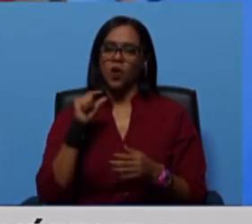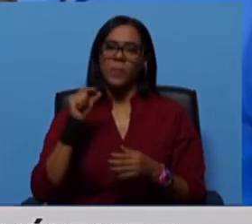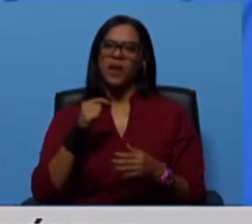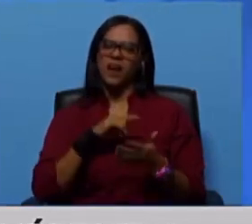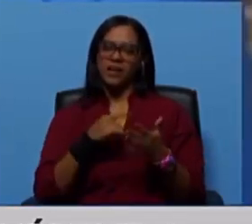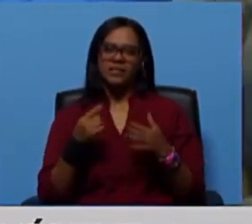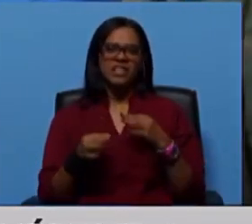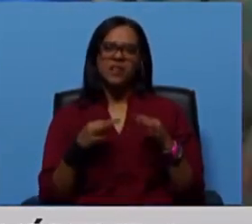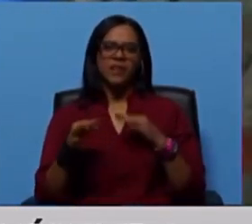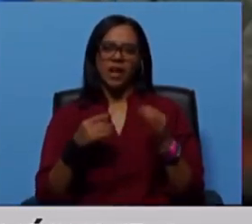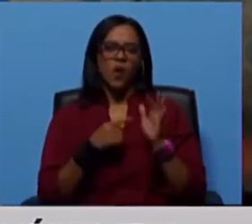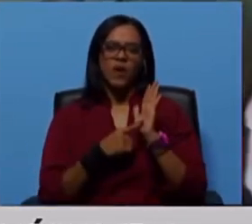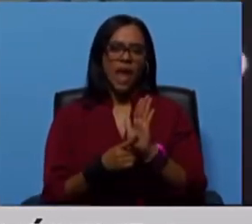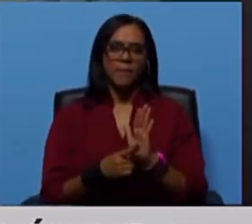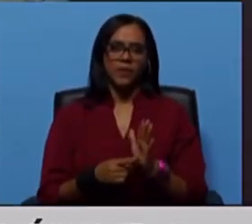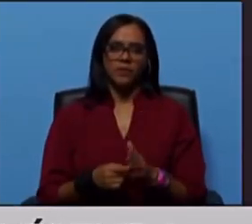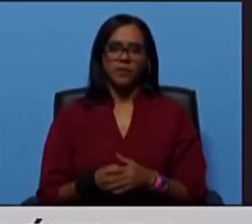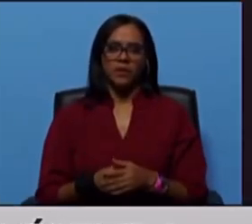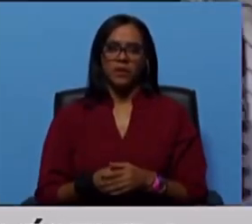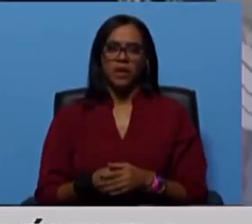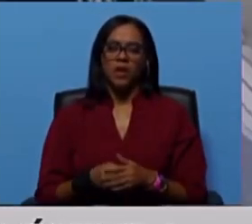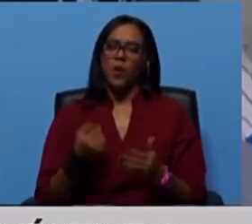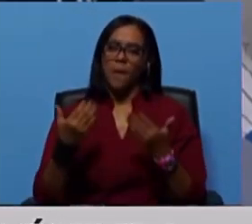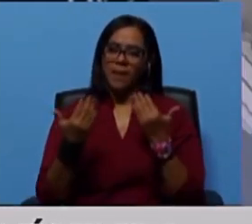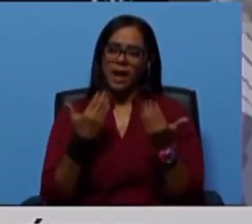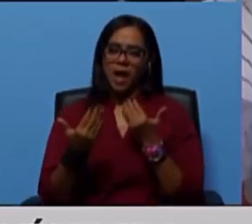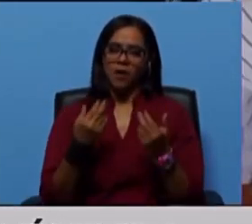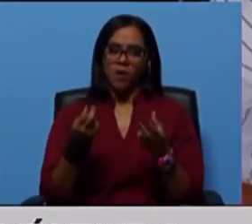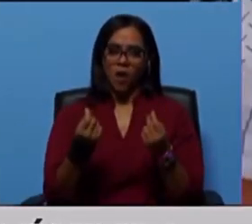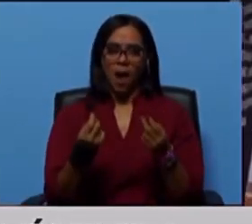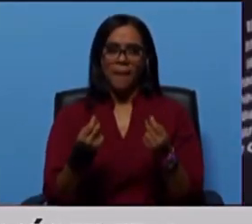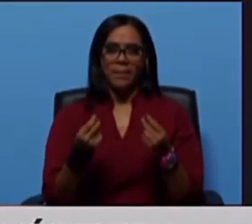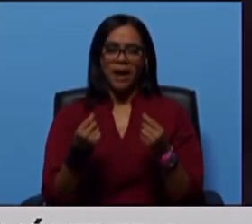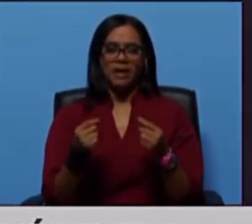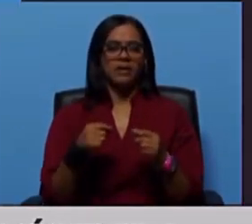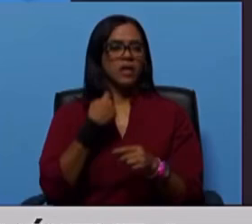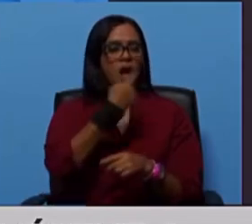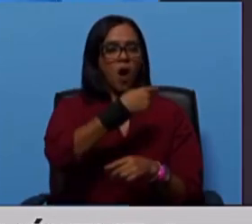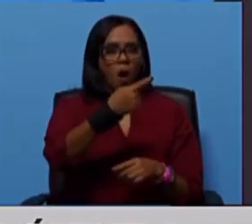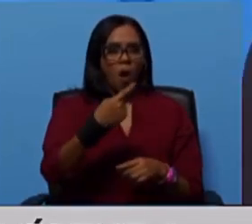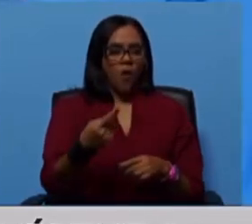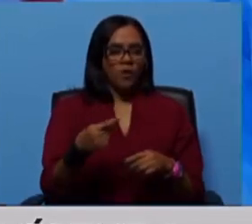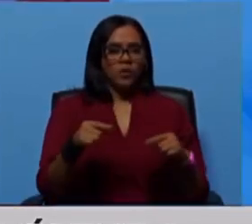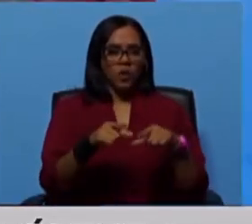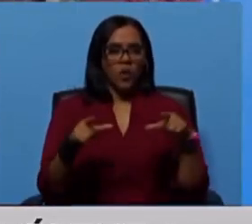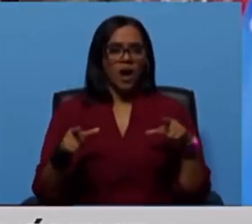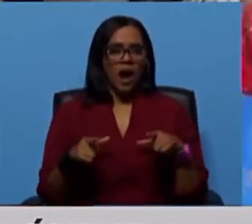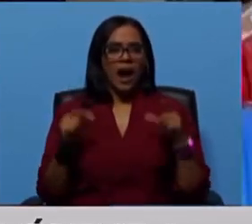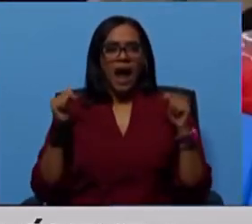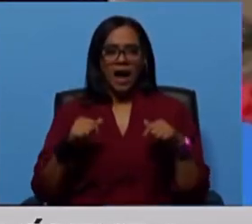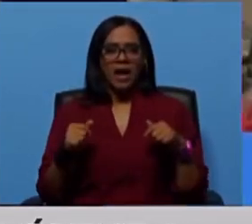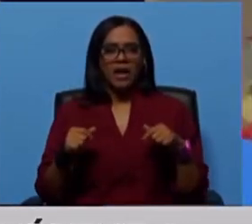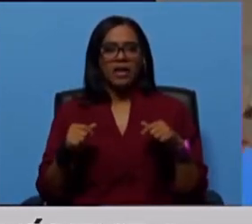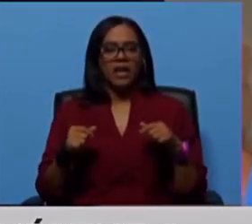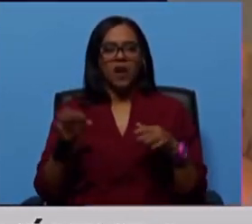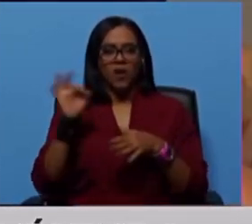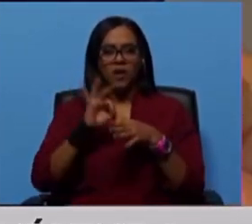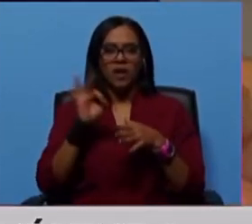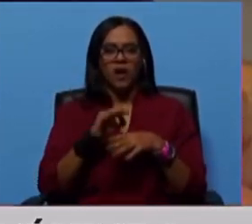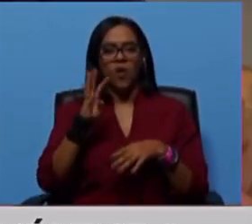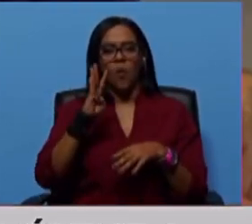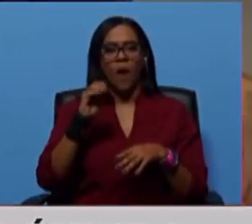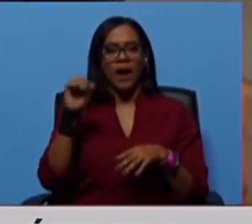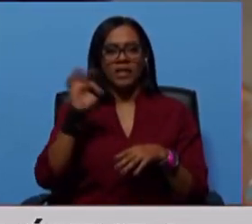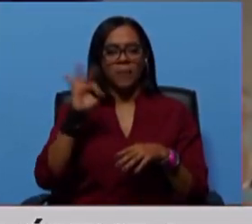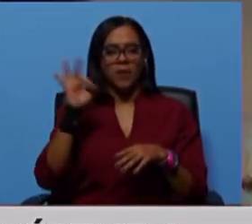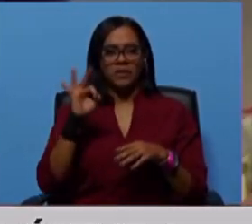refieres? Dame un ejemplo ahí concreto. Bueno, comparado con los precios de los otros establecimientos, aquí uno se ahorra como un